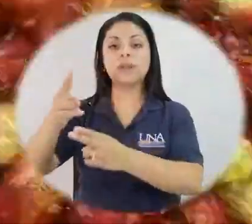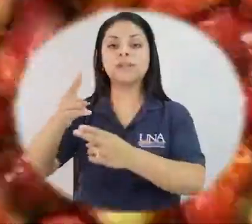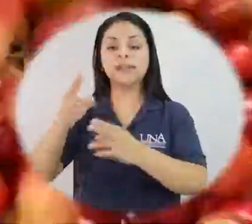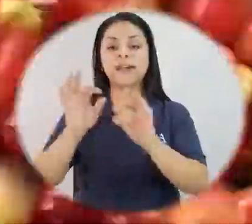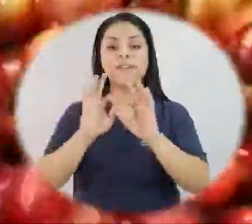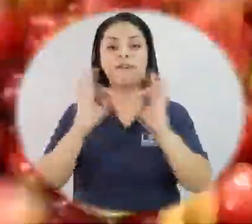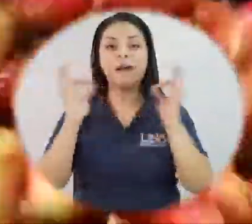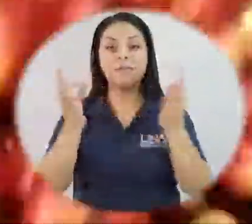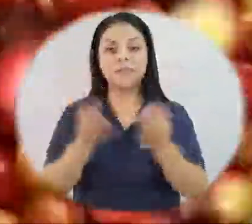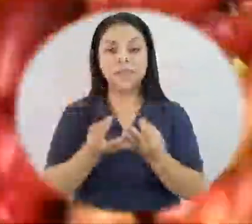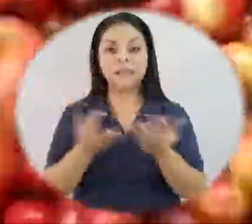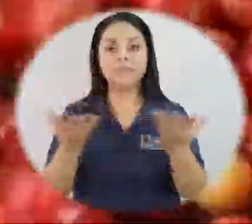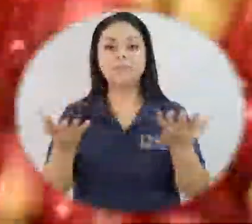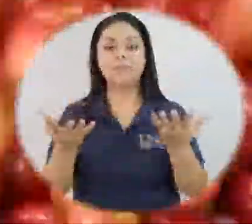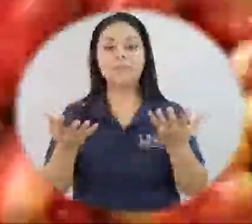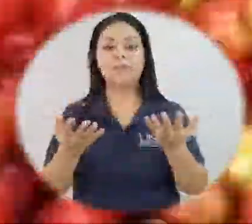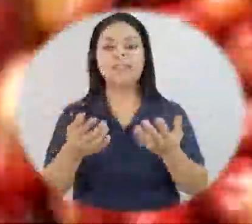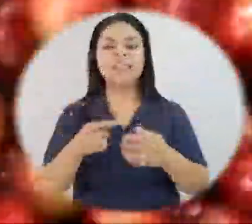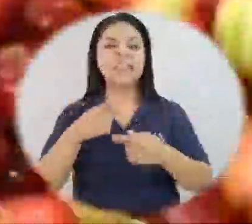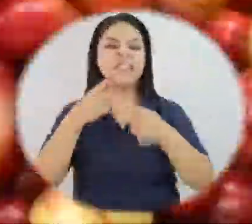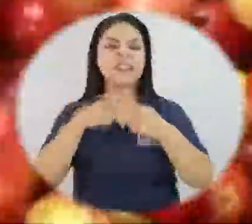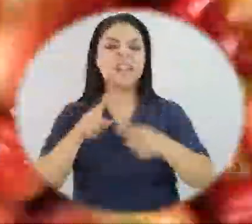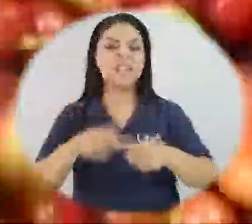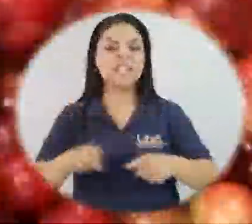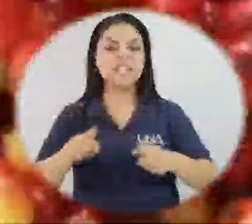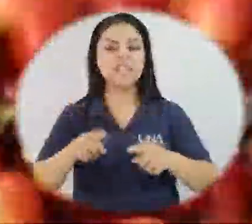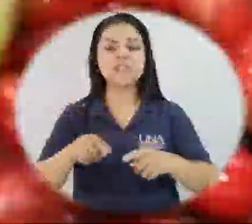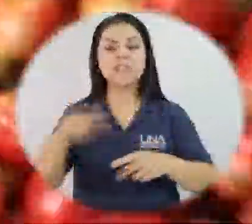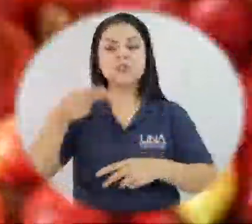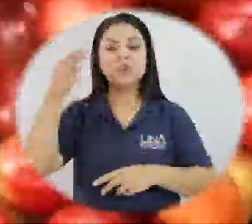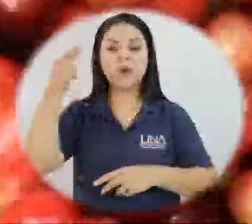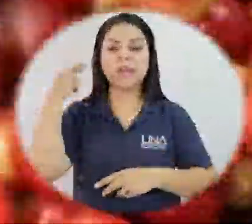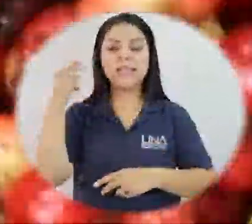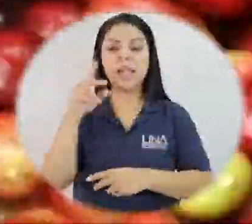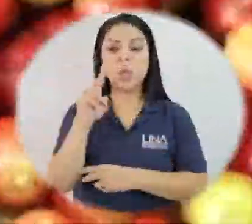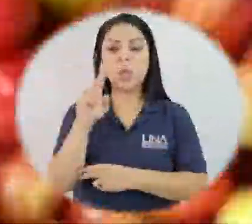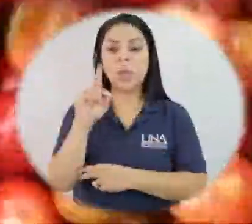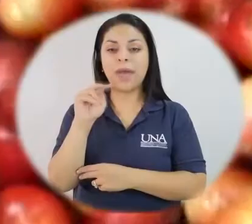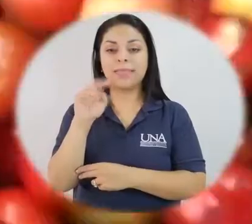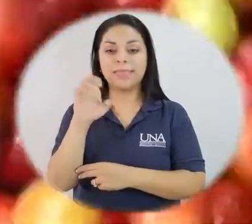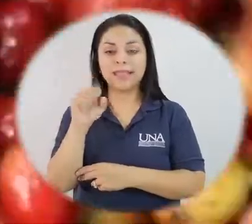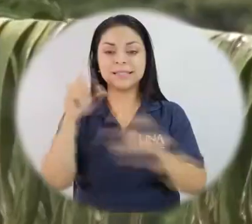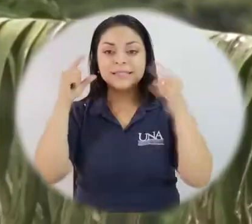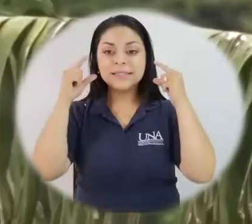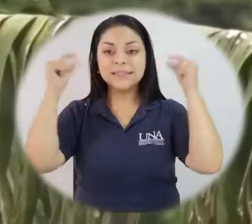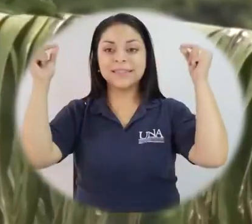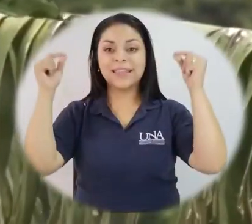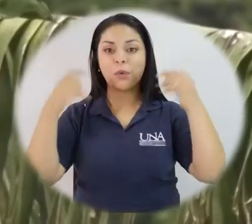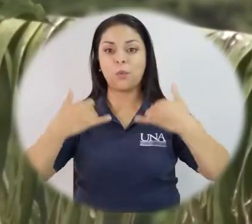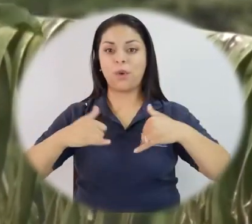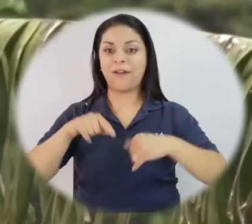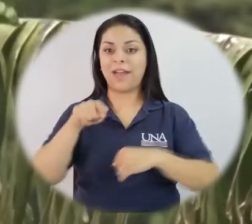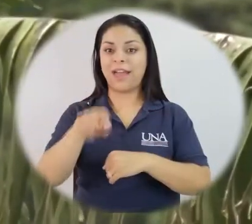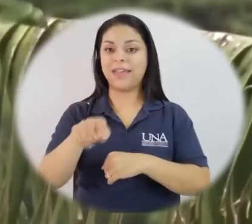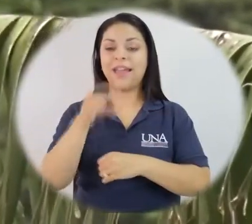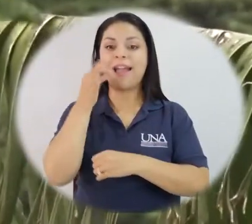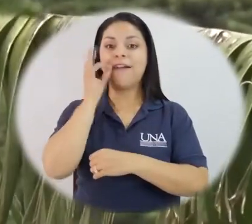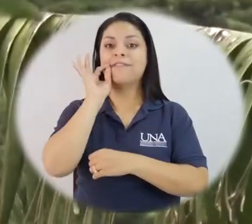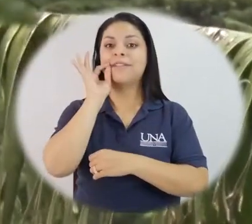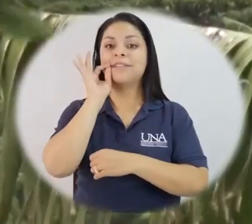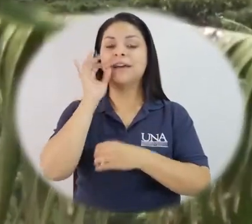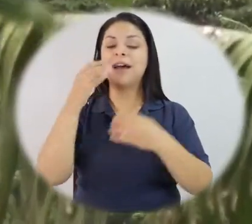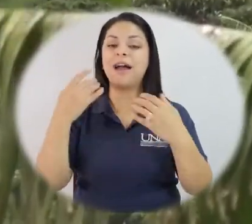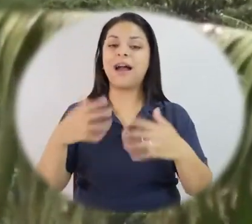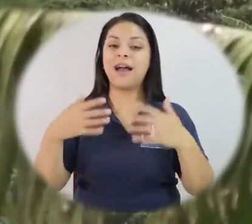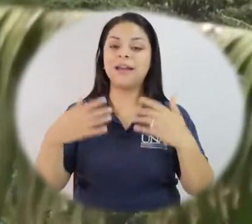de café y cuentos mágicos sobre duendes que jugaban con niños en el cafetal. ¡Ay! Si los cafetales